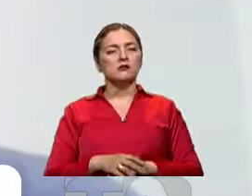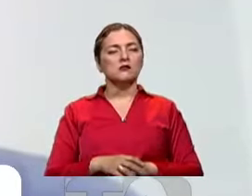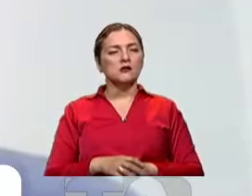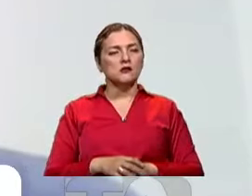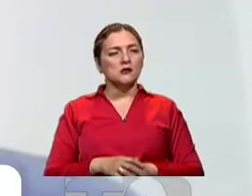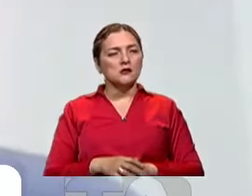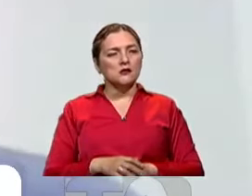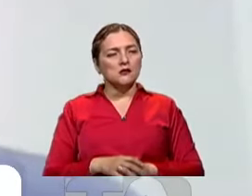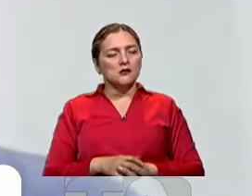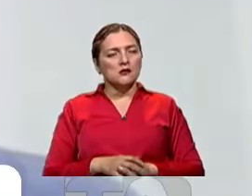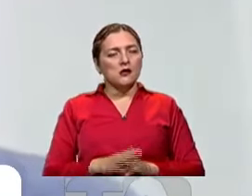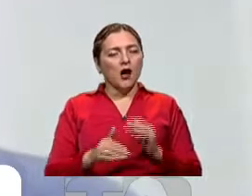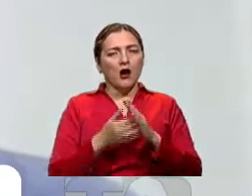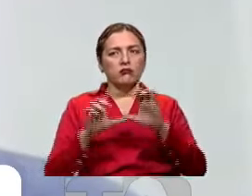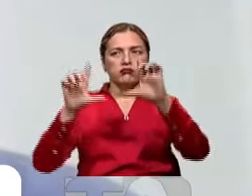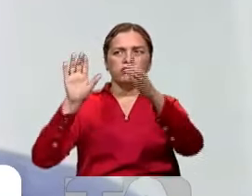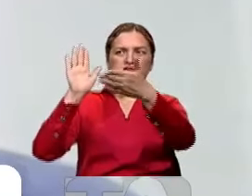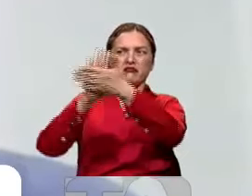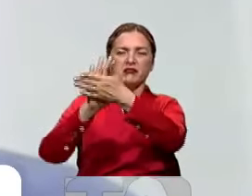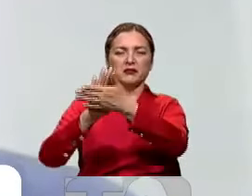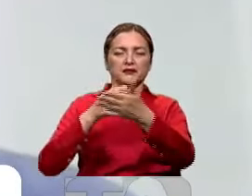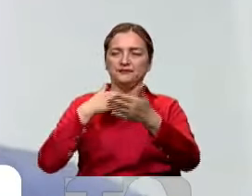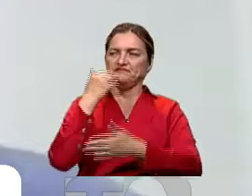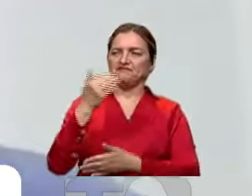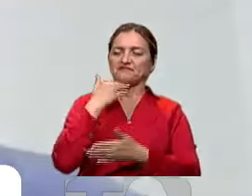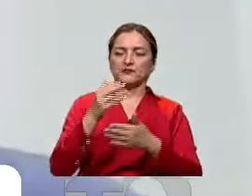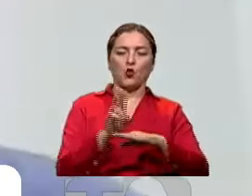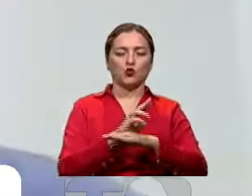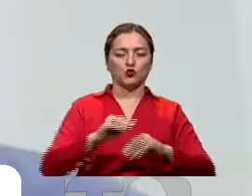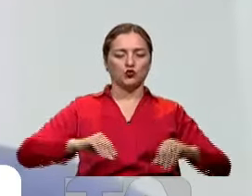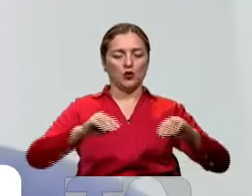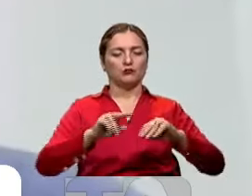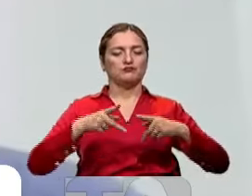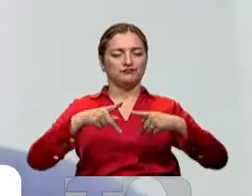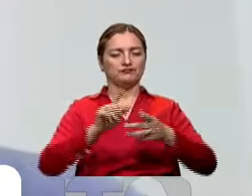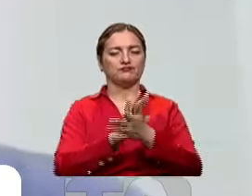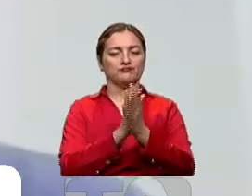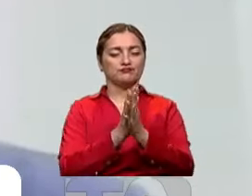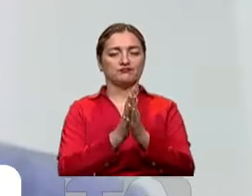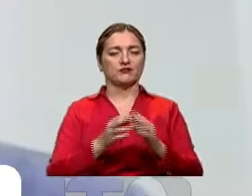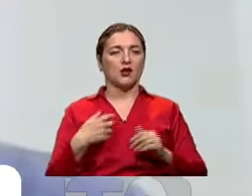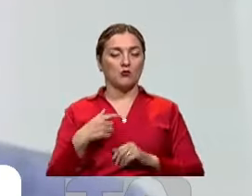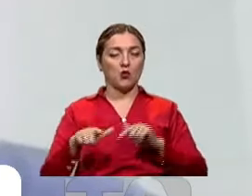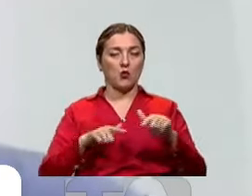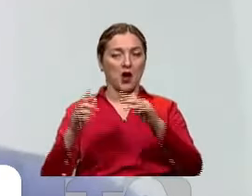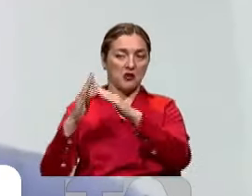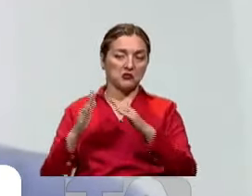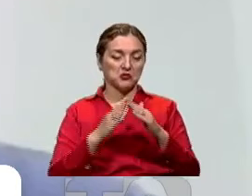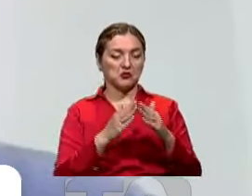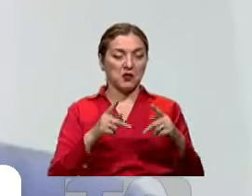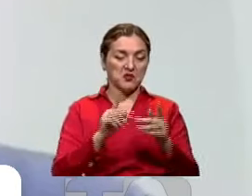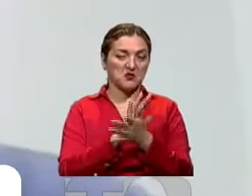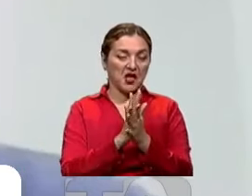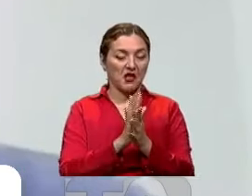sí han violentado una norma o no permite el uso del suelo o no permite el coeficiente de ocupación del suelo, pues